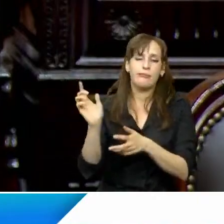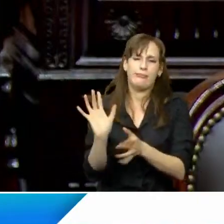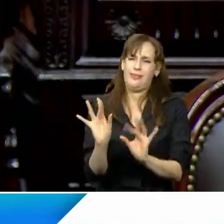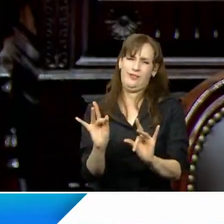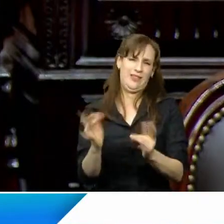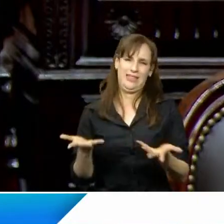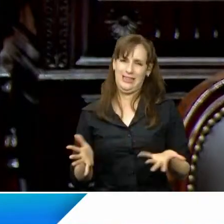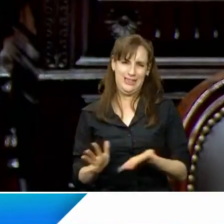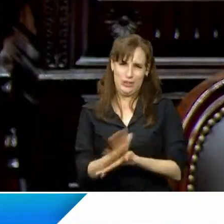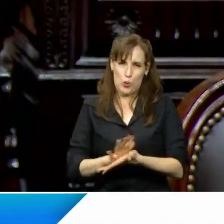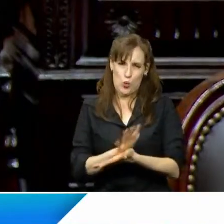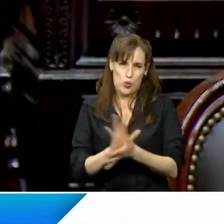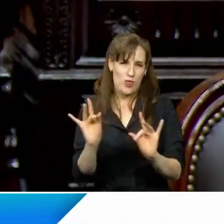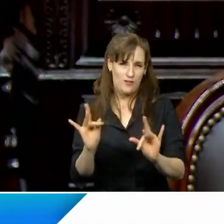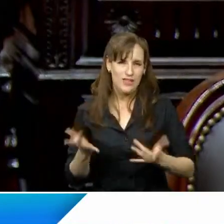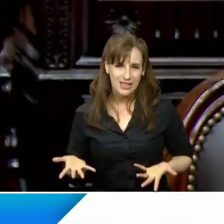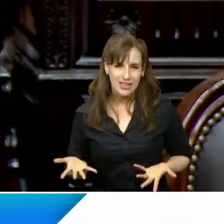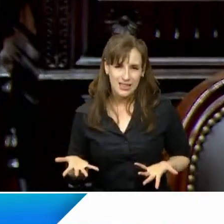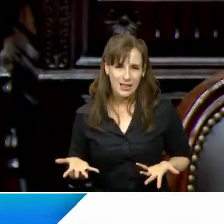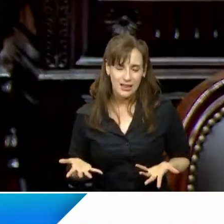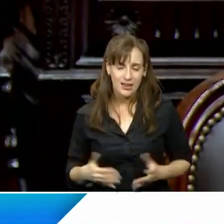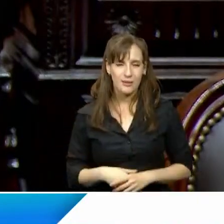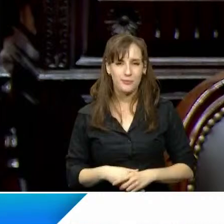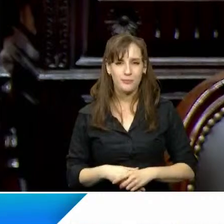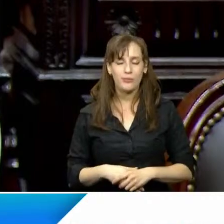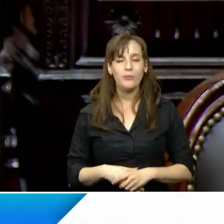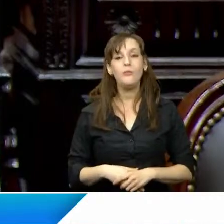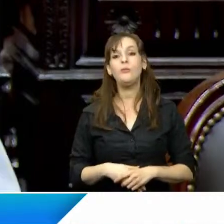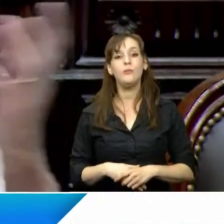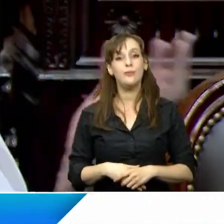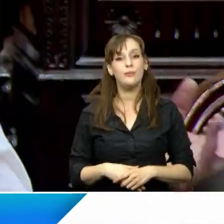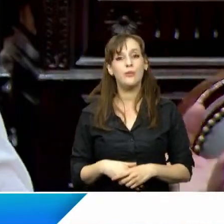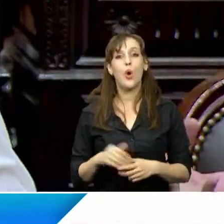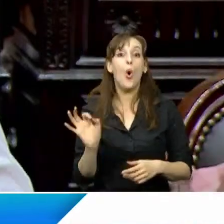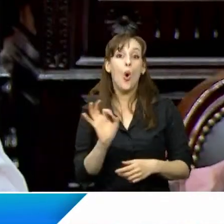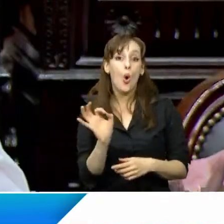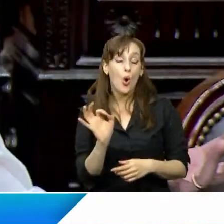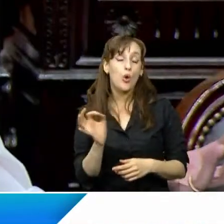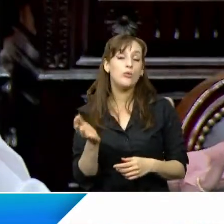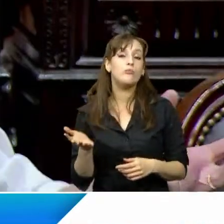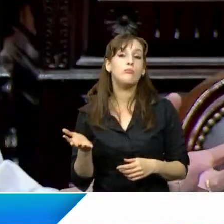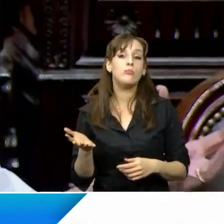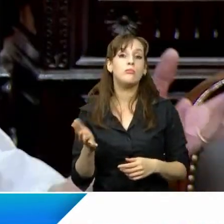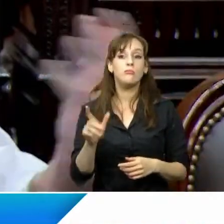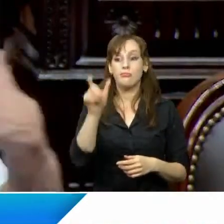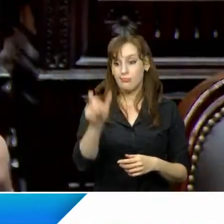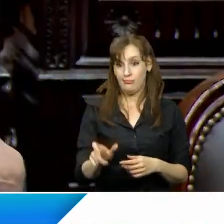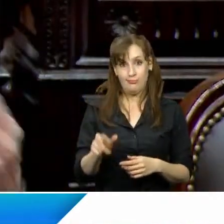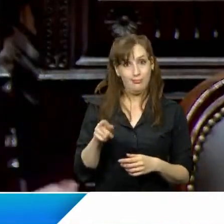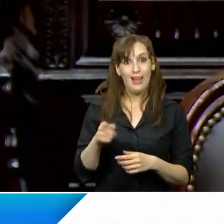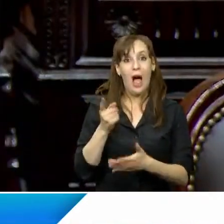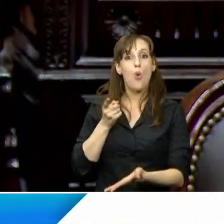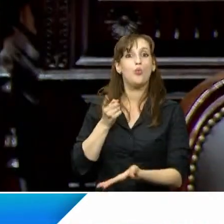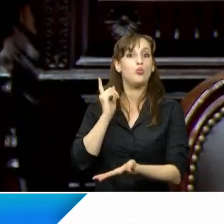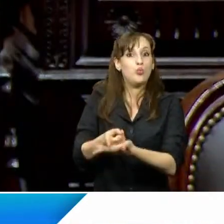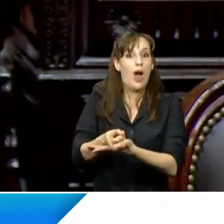o habiendo conocido de parte del imputado, del acusado, las circunstancias que hacen a su